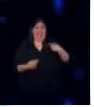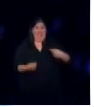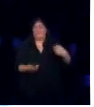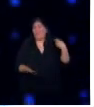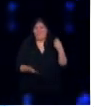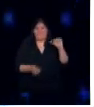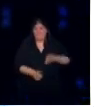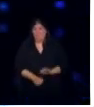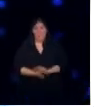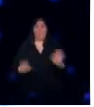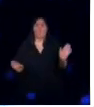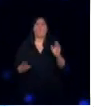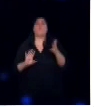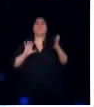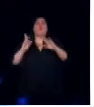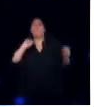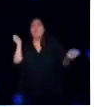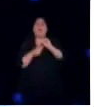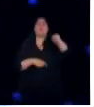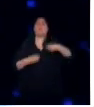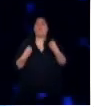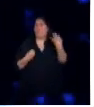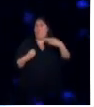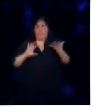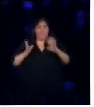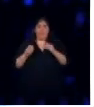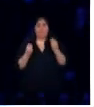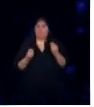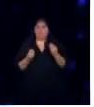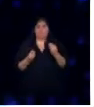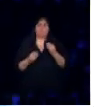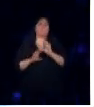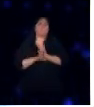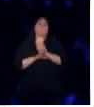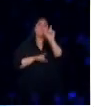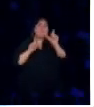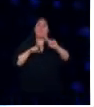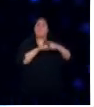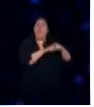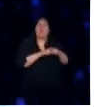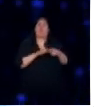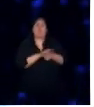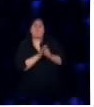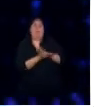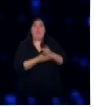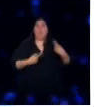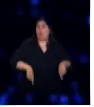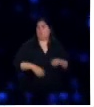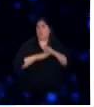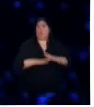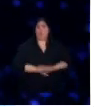vinculada. El acueducto. El acueducto, exactamente, entre Coronda y San Francisco para llevar agua potable del río Paraná a